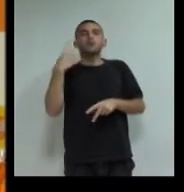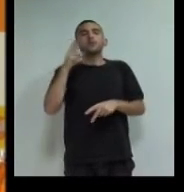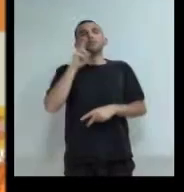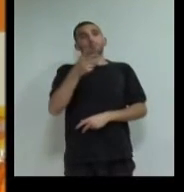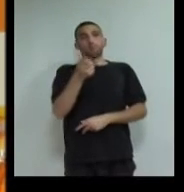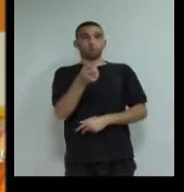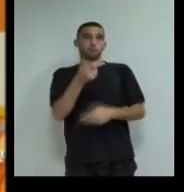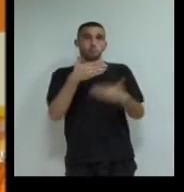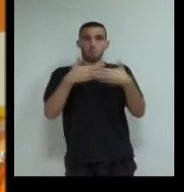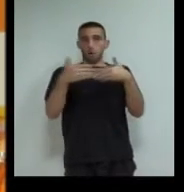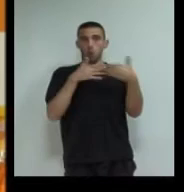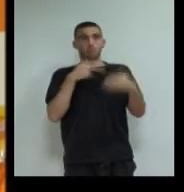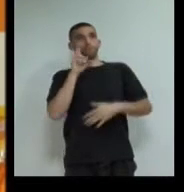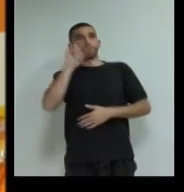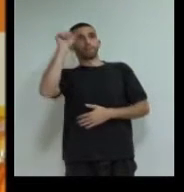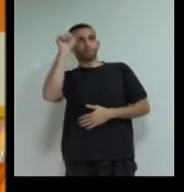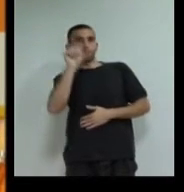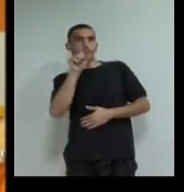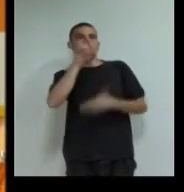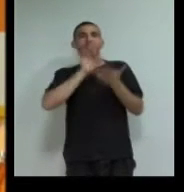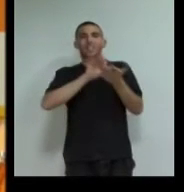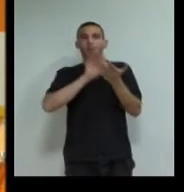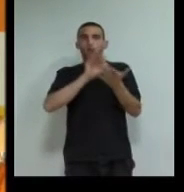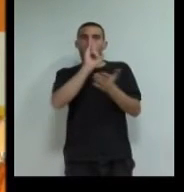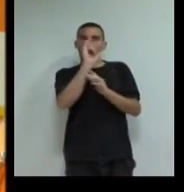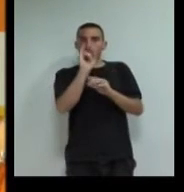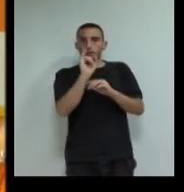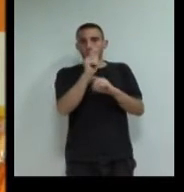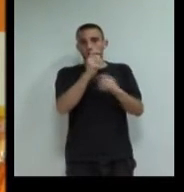manual de los servicios que se estaban emitiendo.